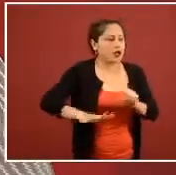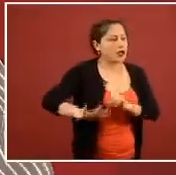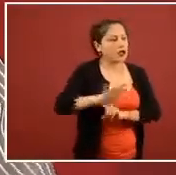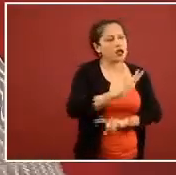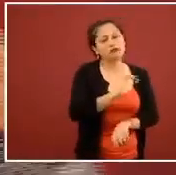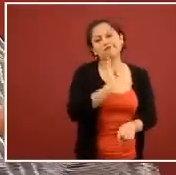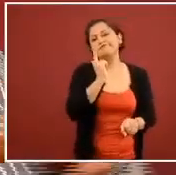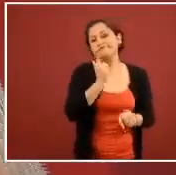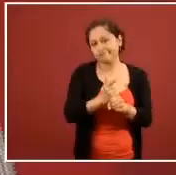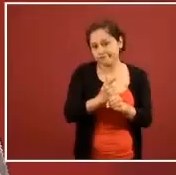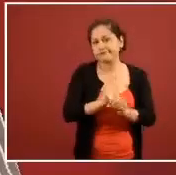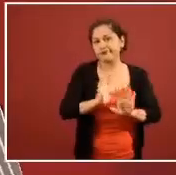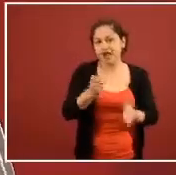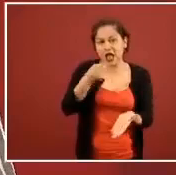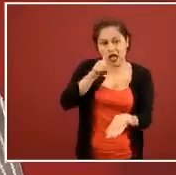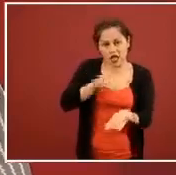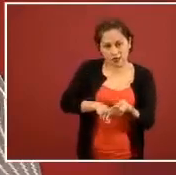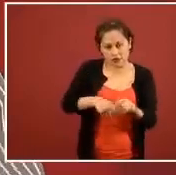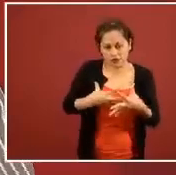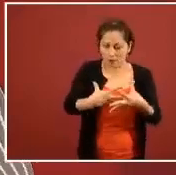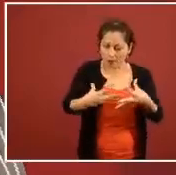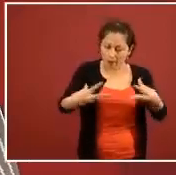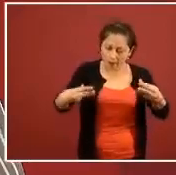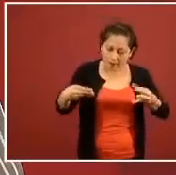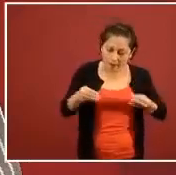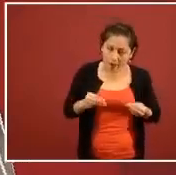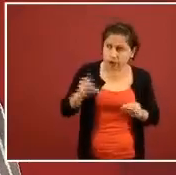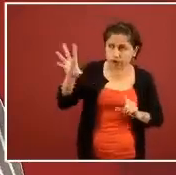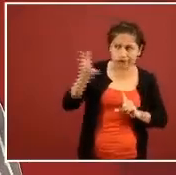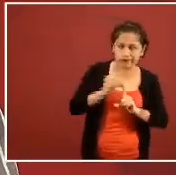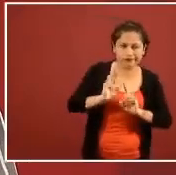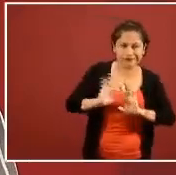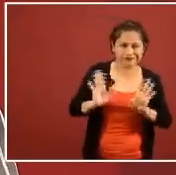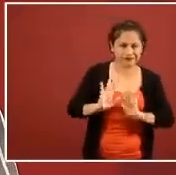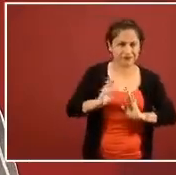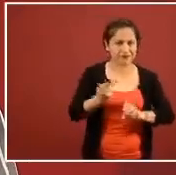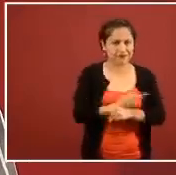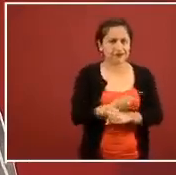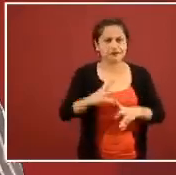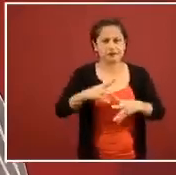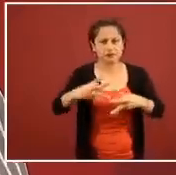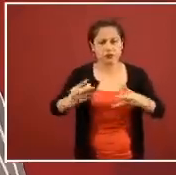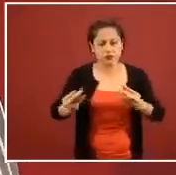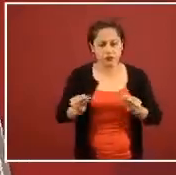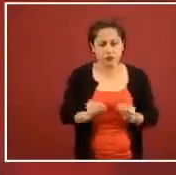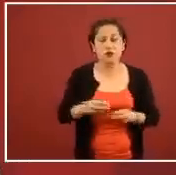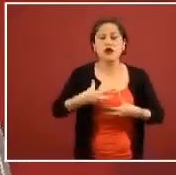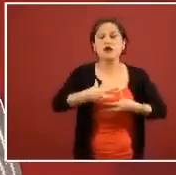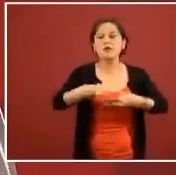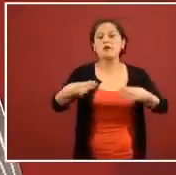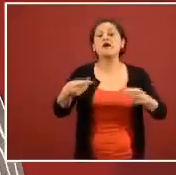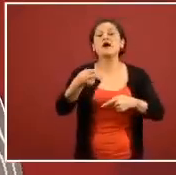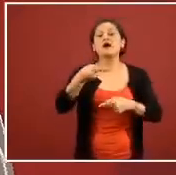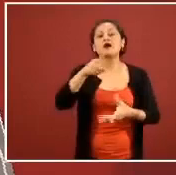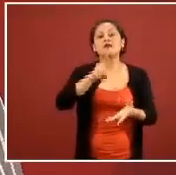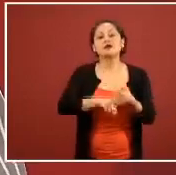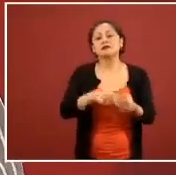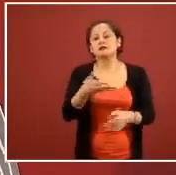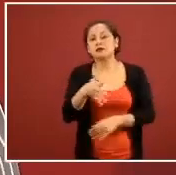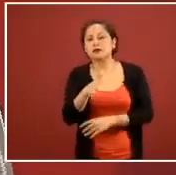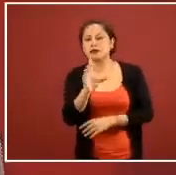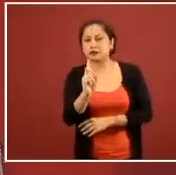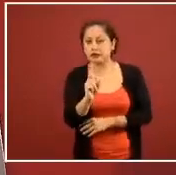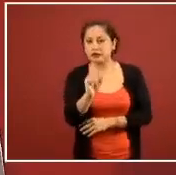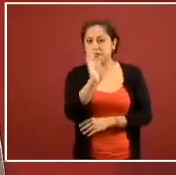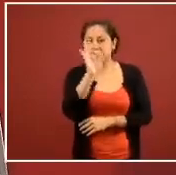una propagación en brotes comunitarios, casos, una proporción importante, más del 30% de casos que no podían ser